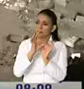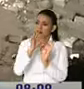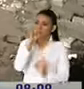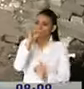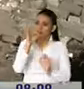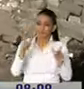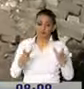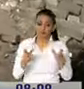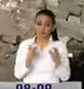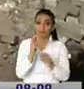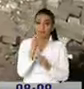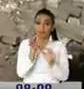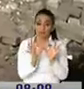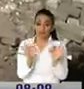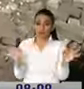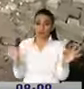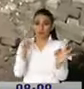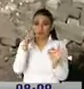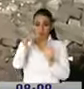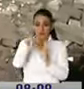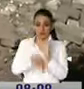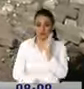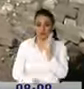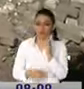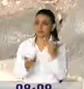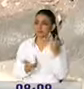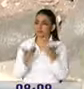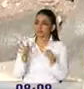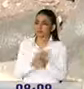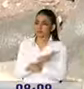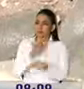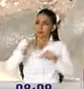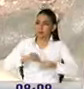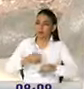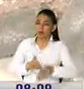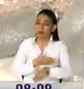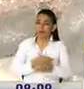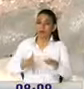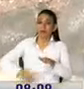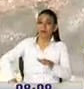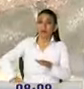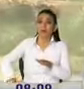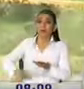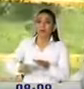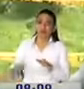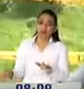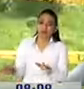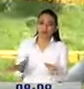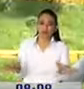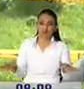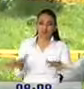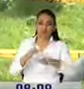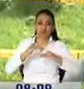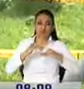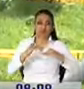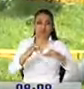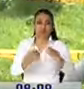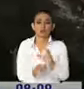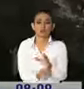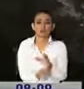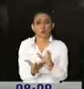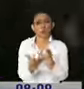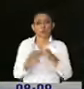siquiera. Creo que nos han compactado mal porque esto era una quebrada, era un relleno. Y por eso creo que se ha reventado